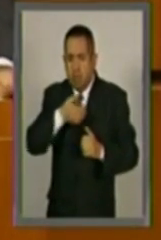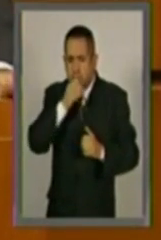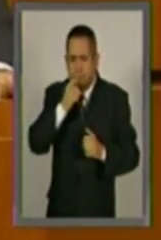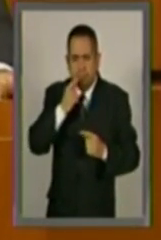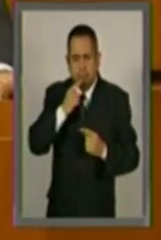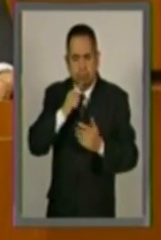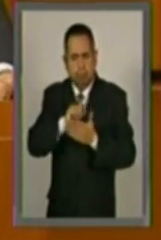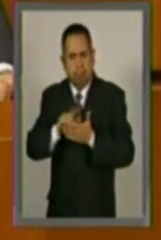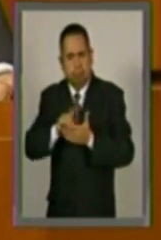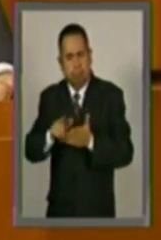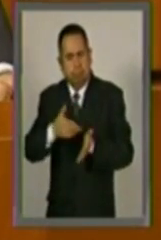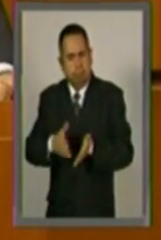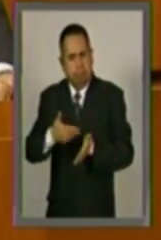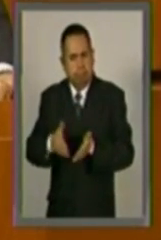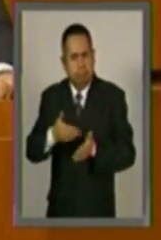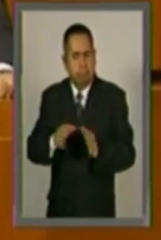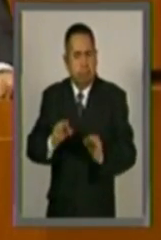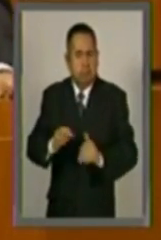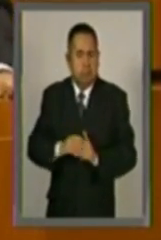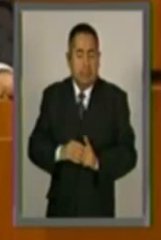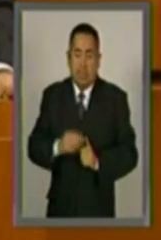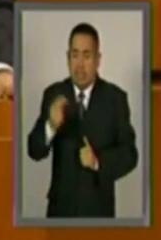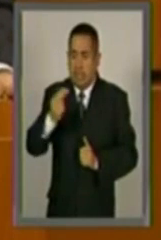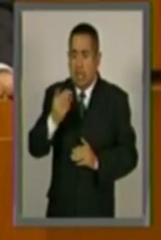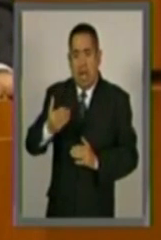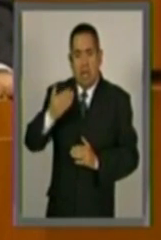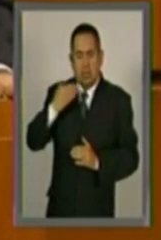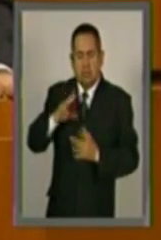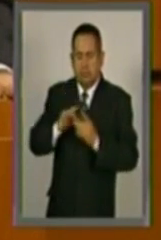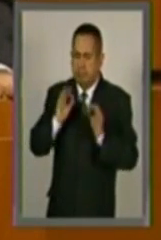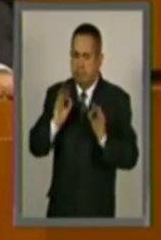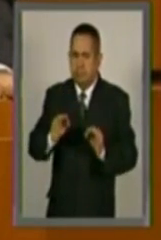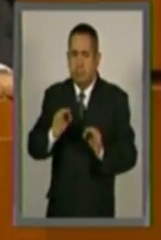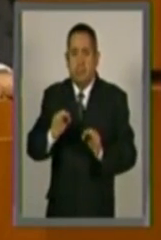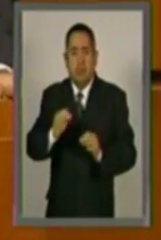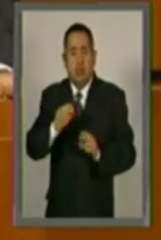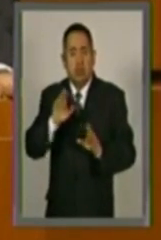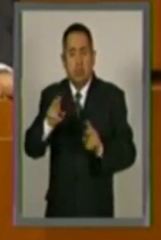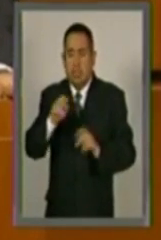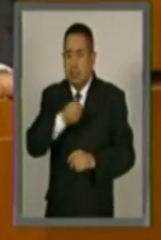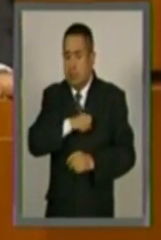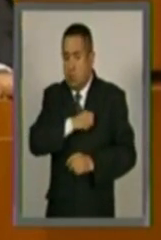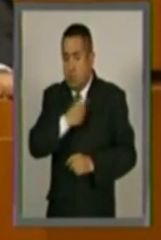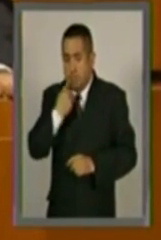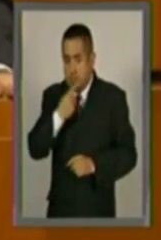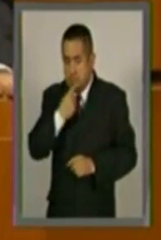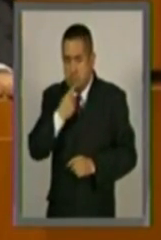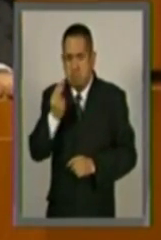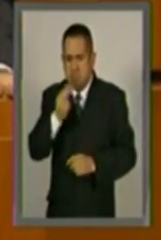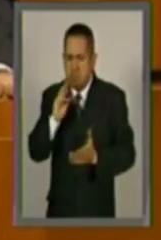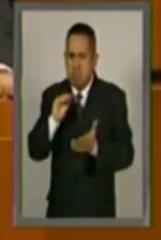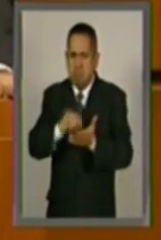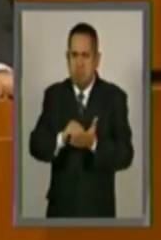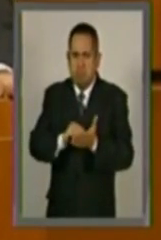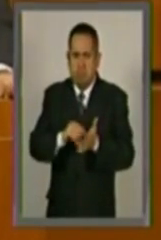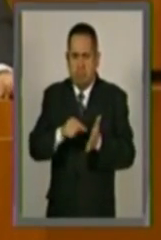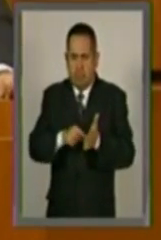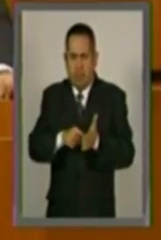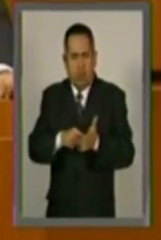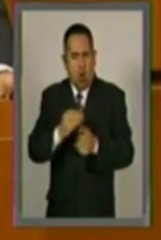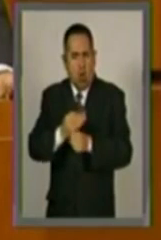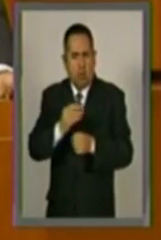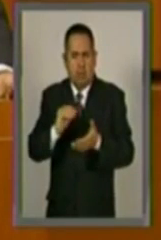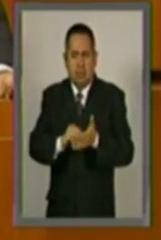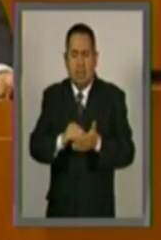para ello es indispensable y atinado que el tema de la salud bucal se incluya en la materia